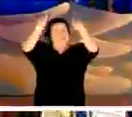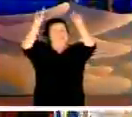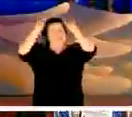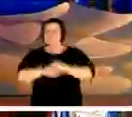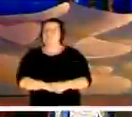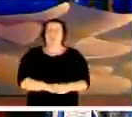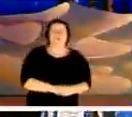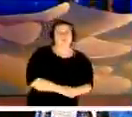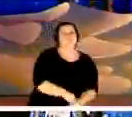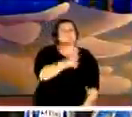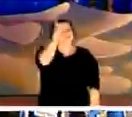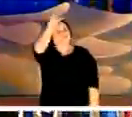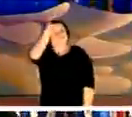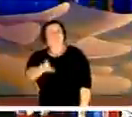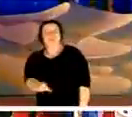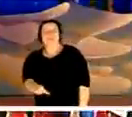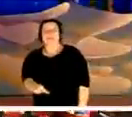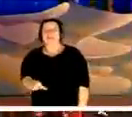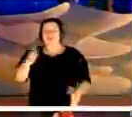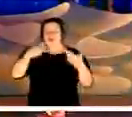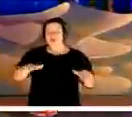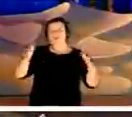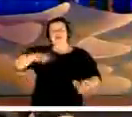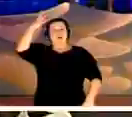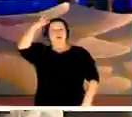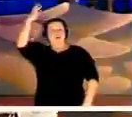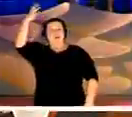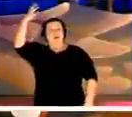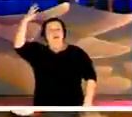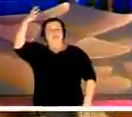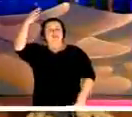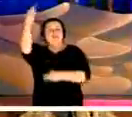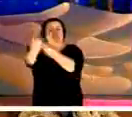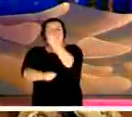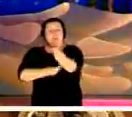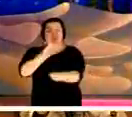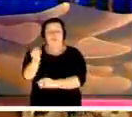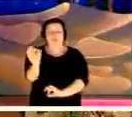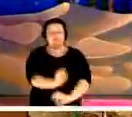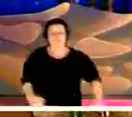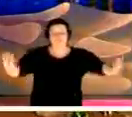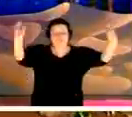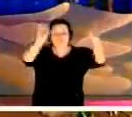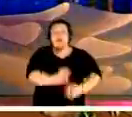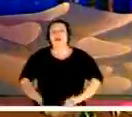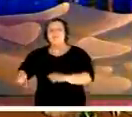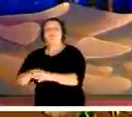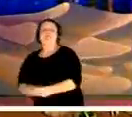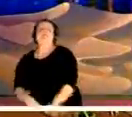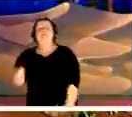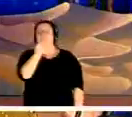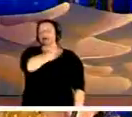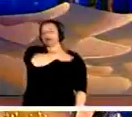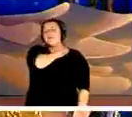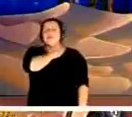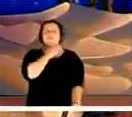contadas. Una persona que viste de rey, pero no pinta nada. España pide un